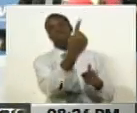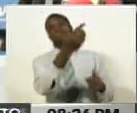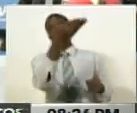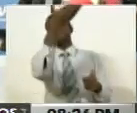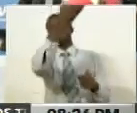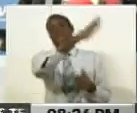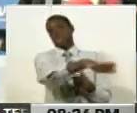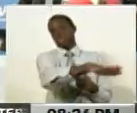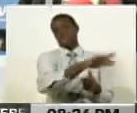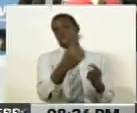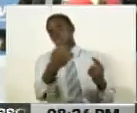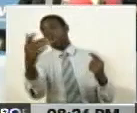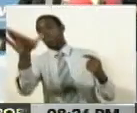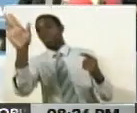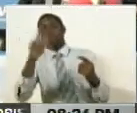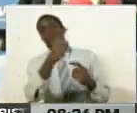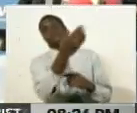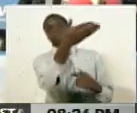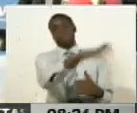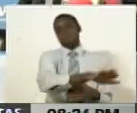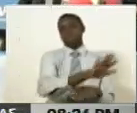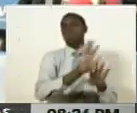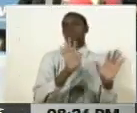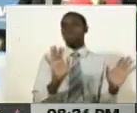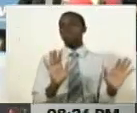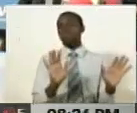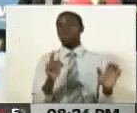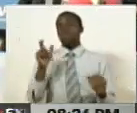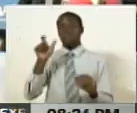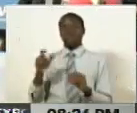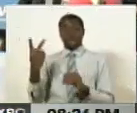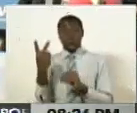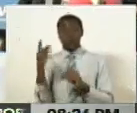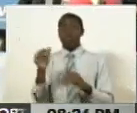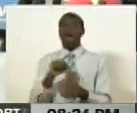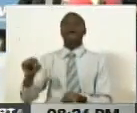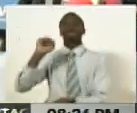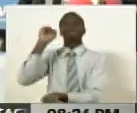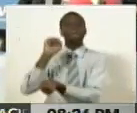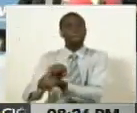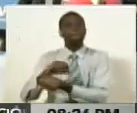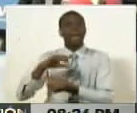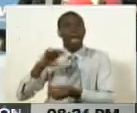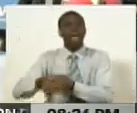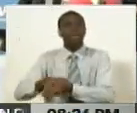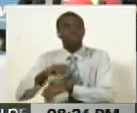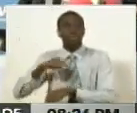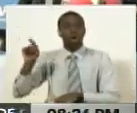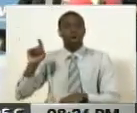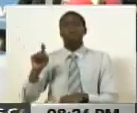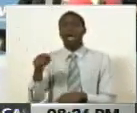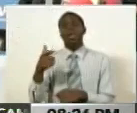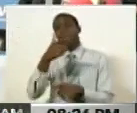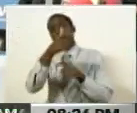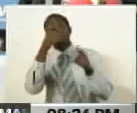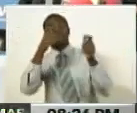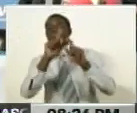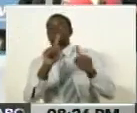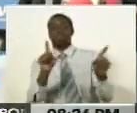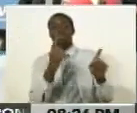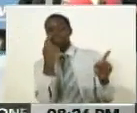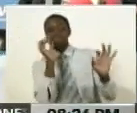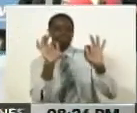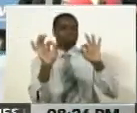de estos ciudadanos, y que hoy están estos dos policías presos, porque no debe haber impunidad como la hubo en el pasado.